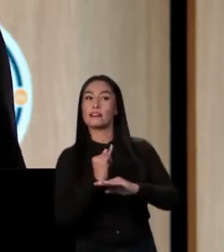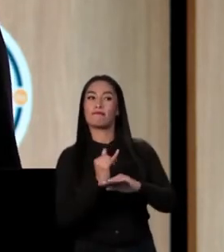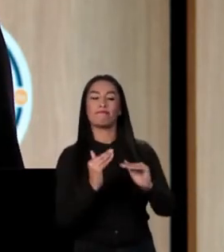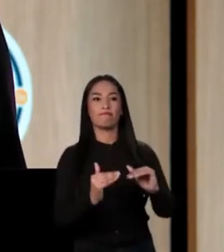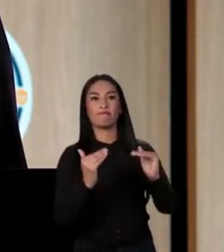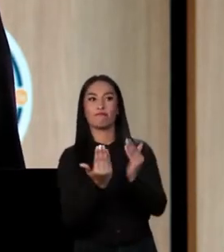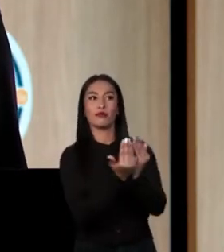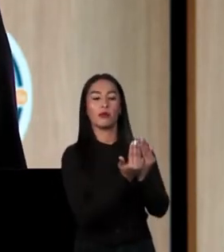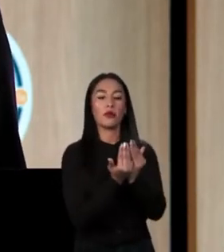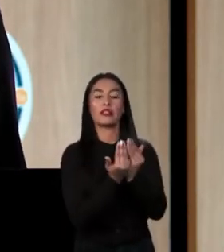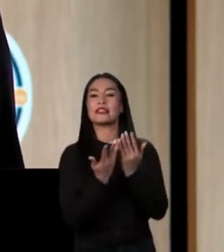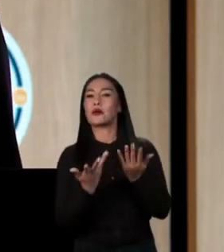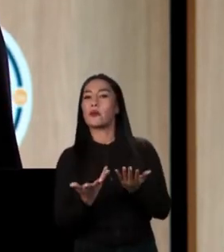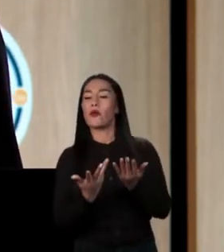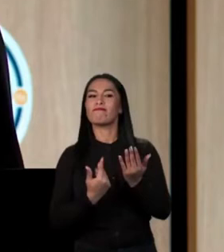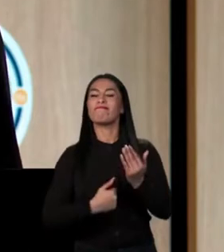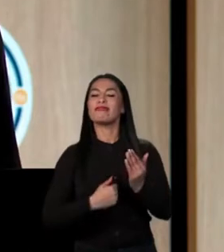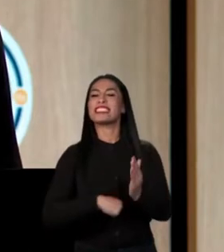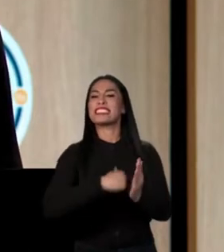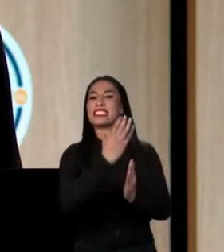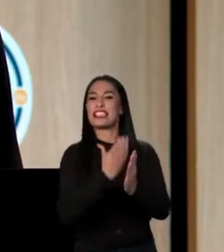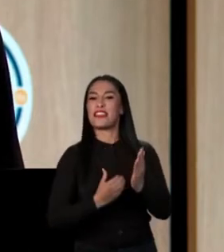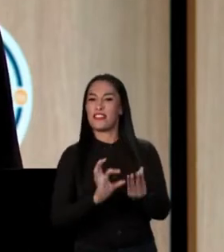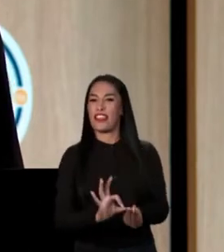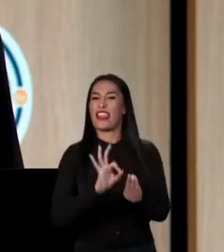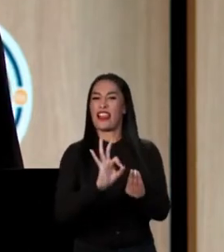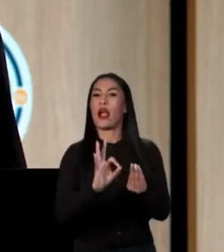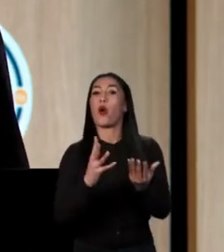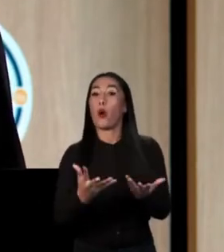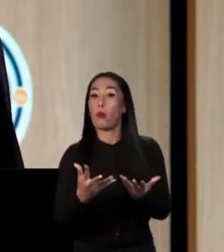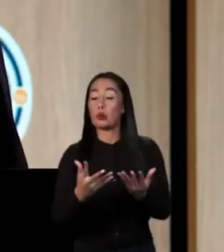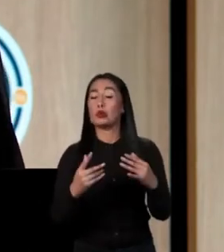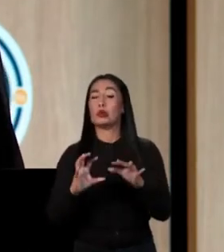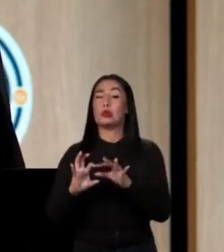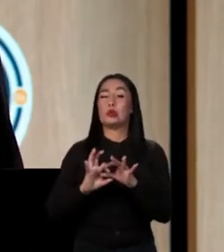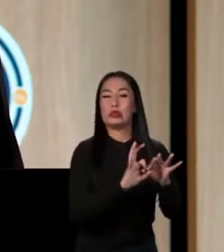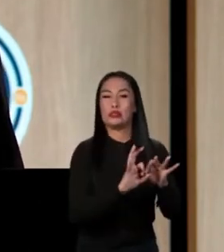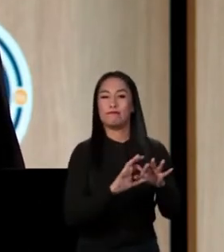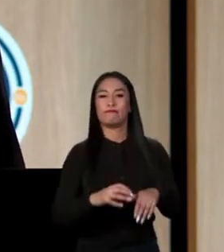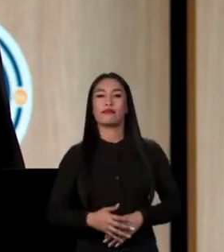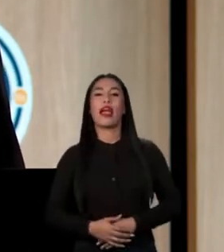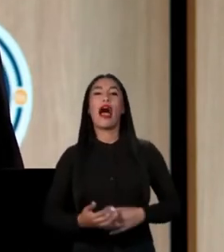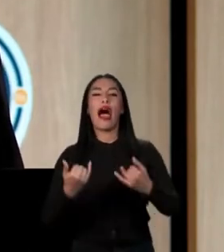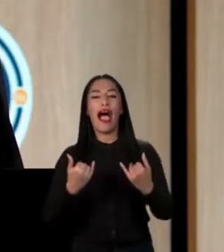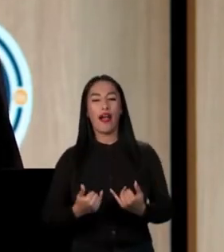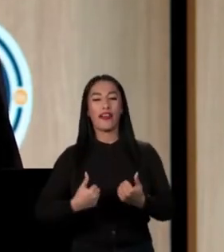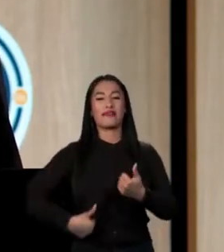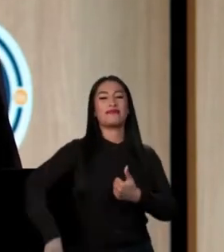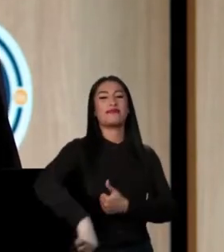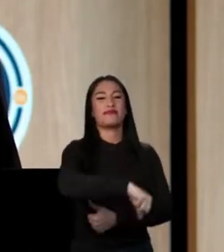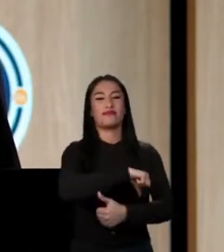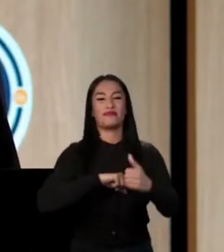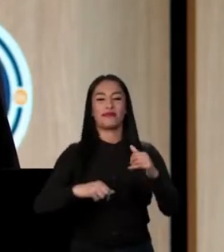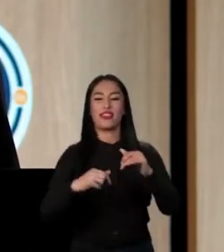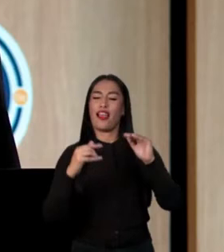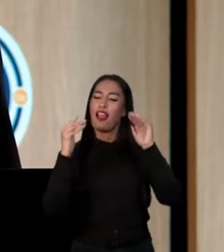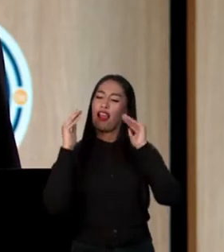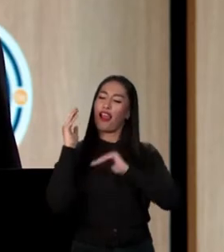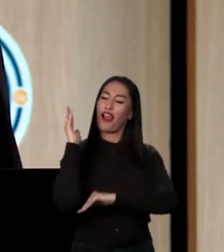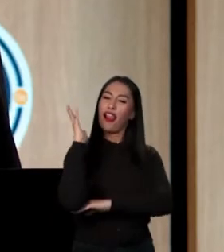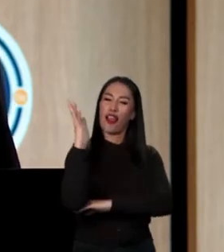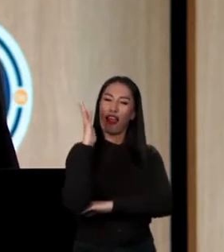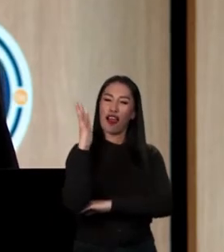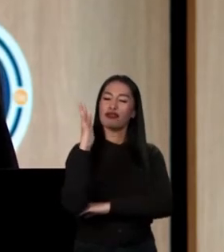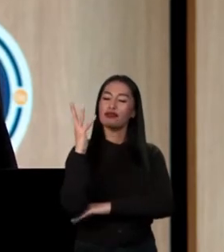damos paso a voces del sector un panel con líderes nacionales que nos ofrecerá un panorama de los